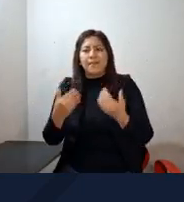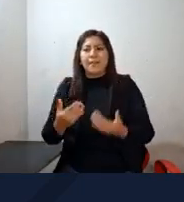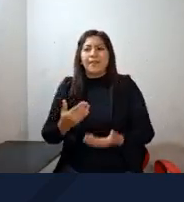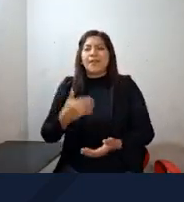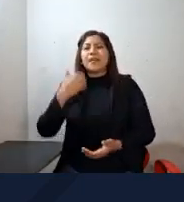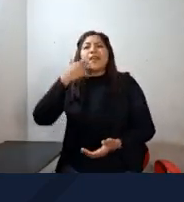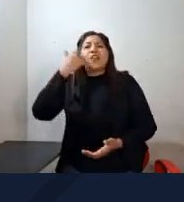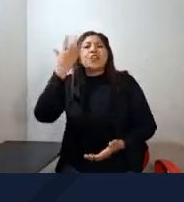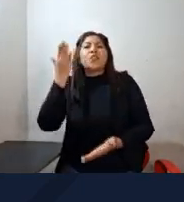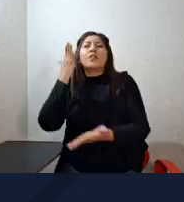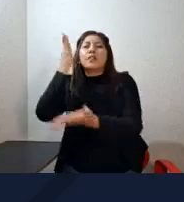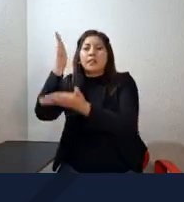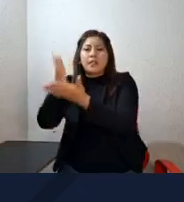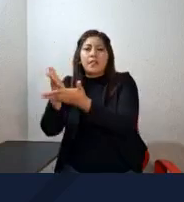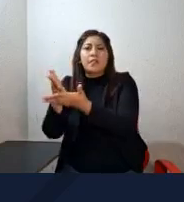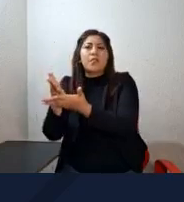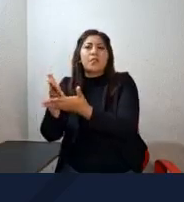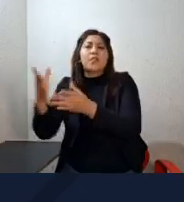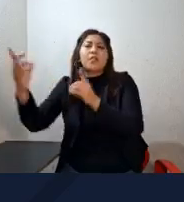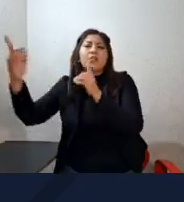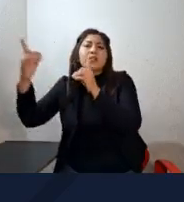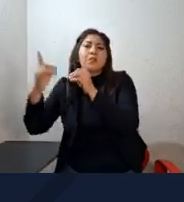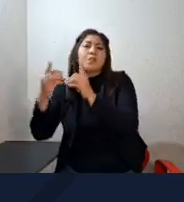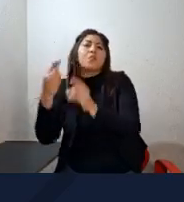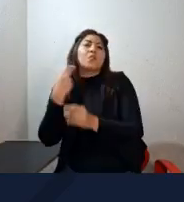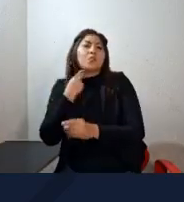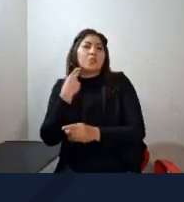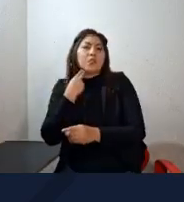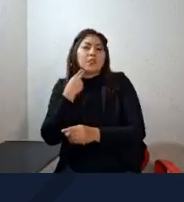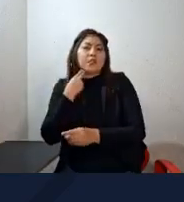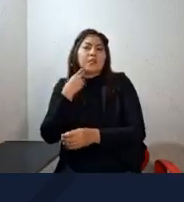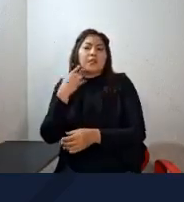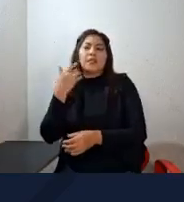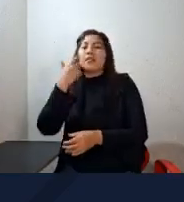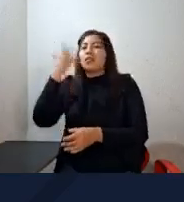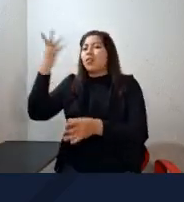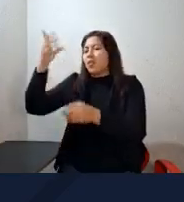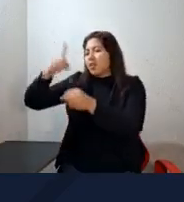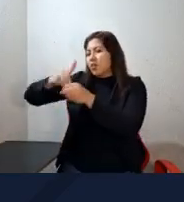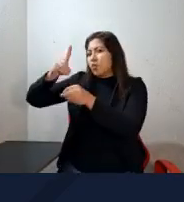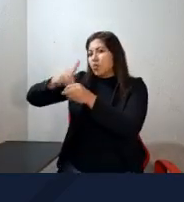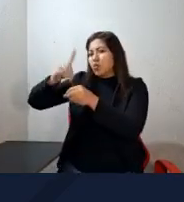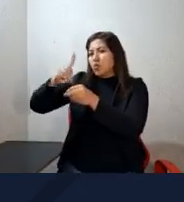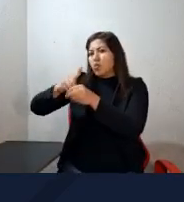notario y le digo, quiero donarle a fulano y a sutano